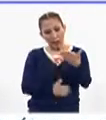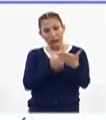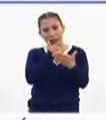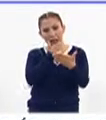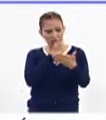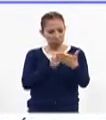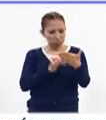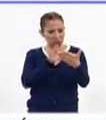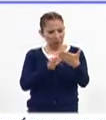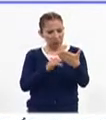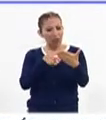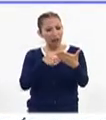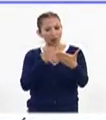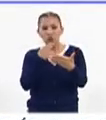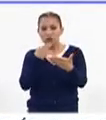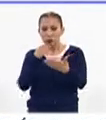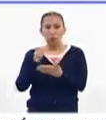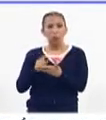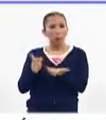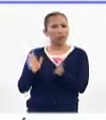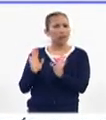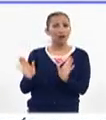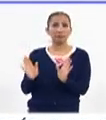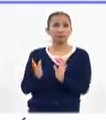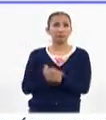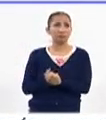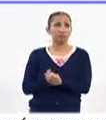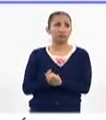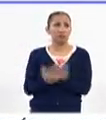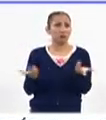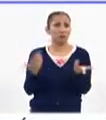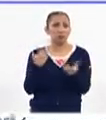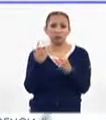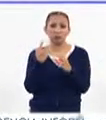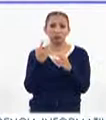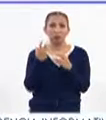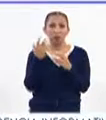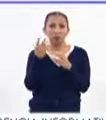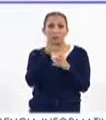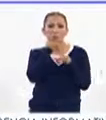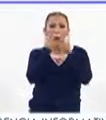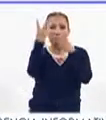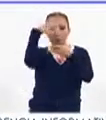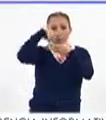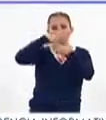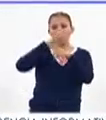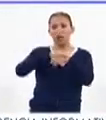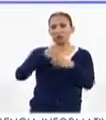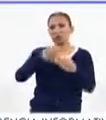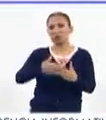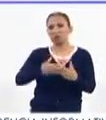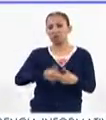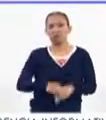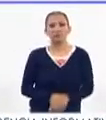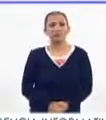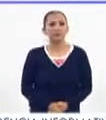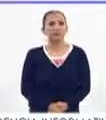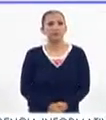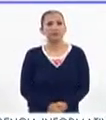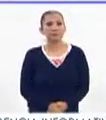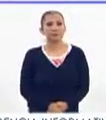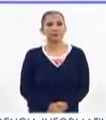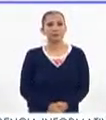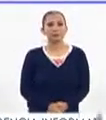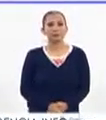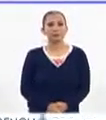están en inglés y poderlos utilizar. Ya mi acervo pues se complementa mucho más.